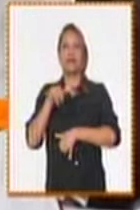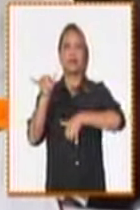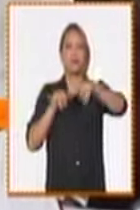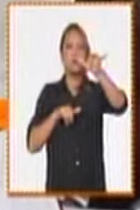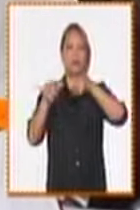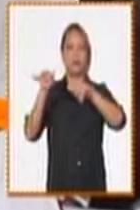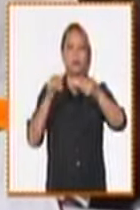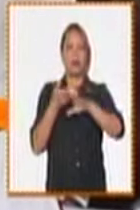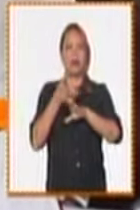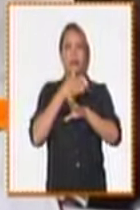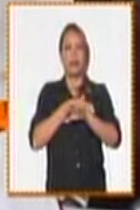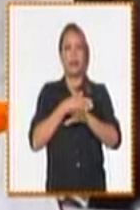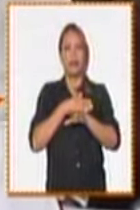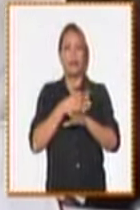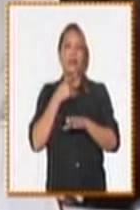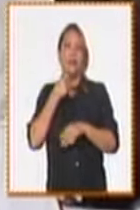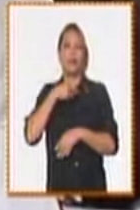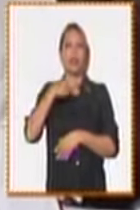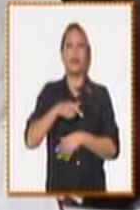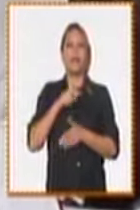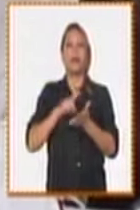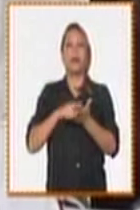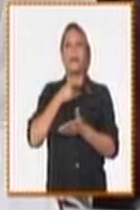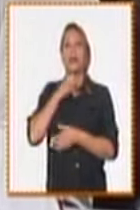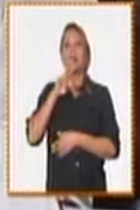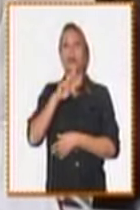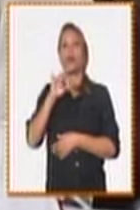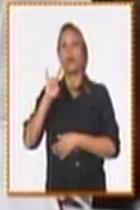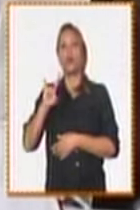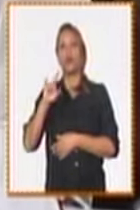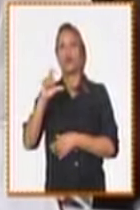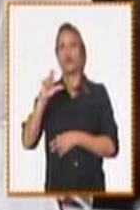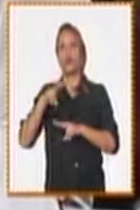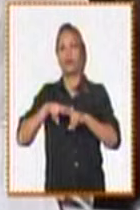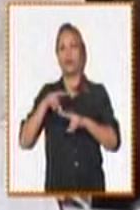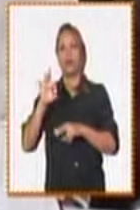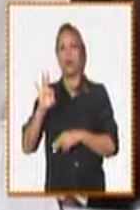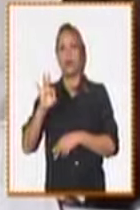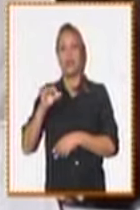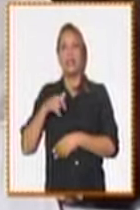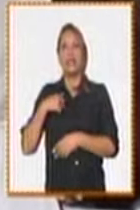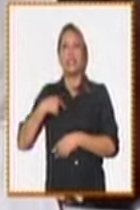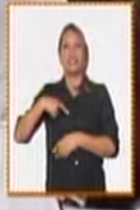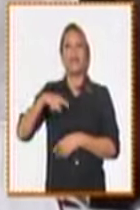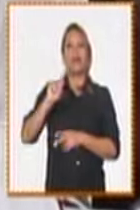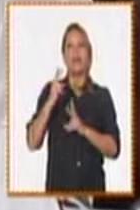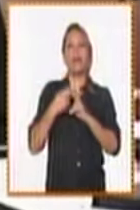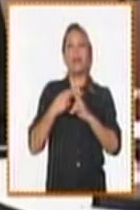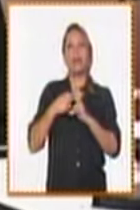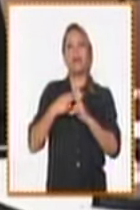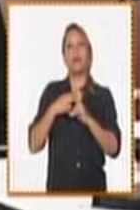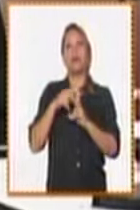ejemplo, Perucho sale de Bayamo con 13 años. Y ya viene con 20 y tanto.